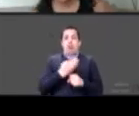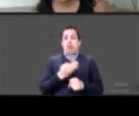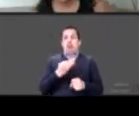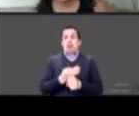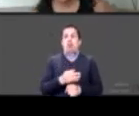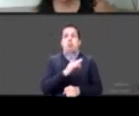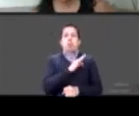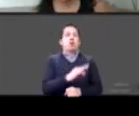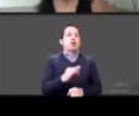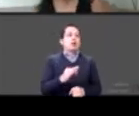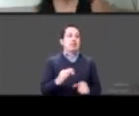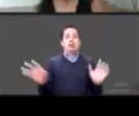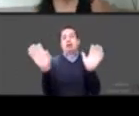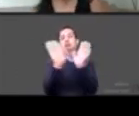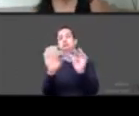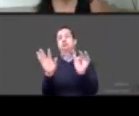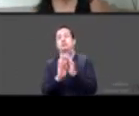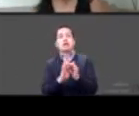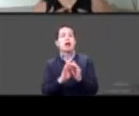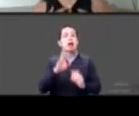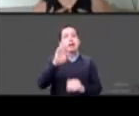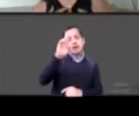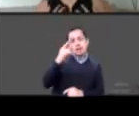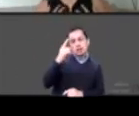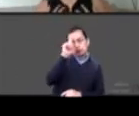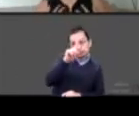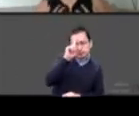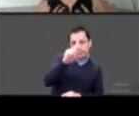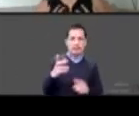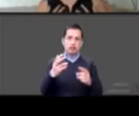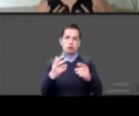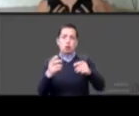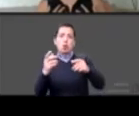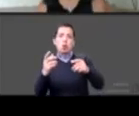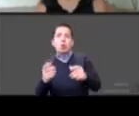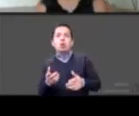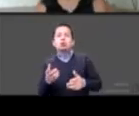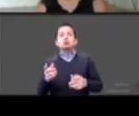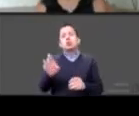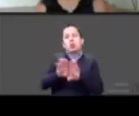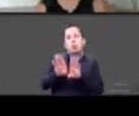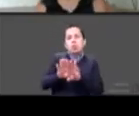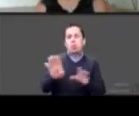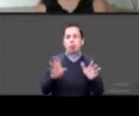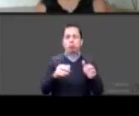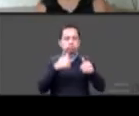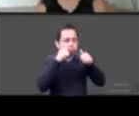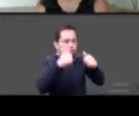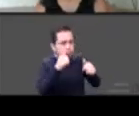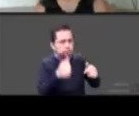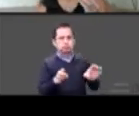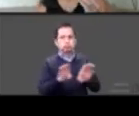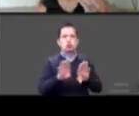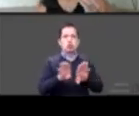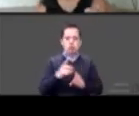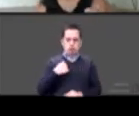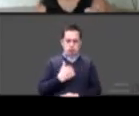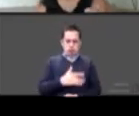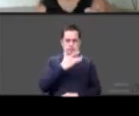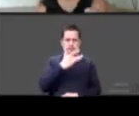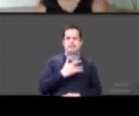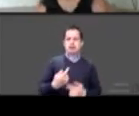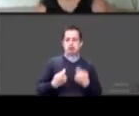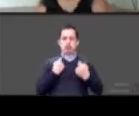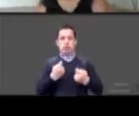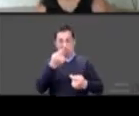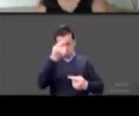tips o maneras de autoconocimiento y sobre todo de atención directa al problema. Entonces, es por